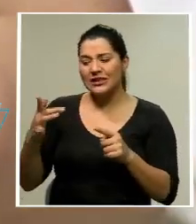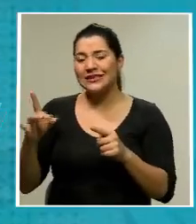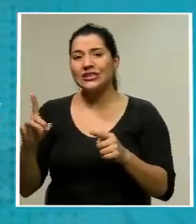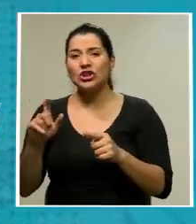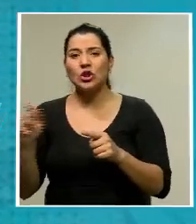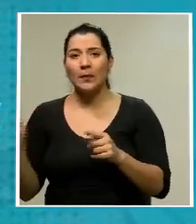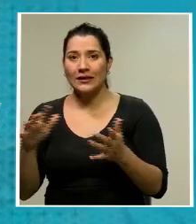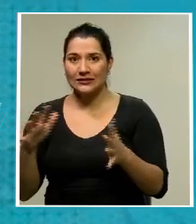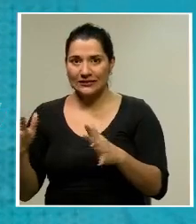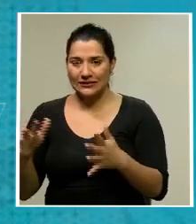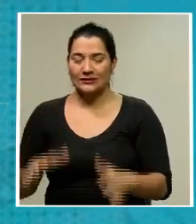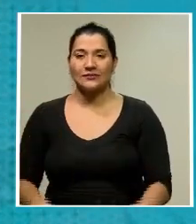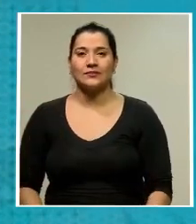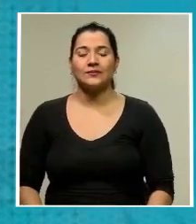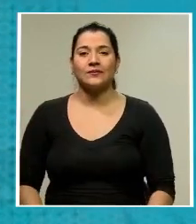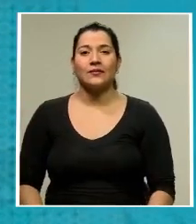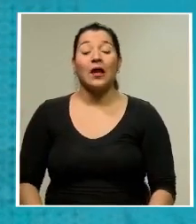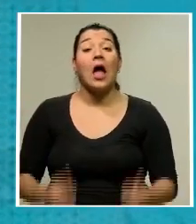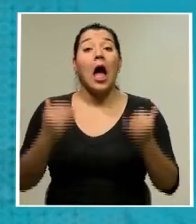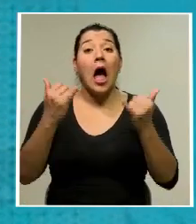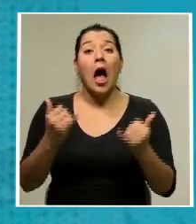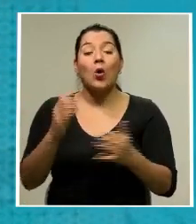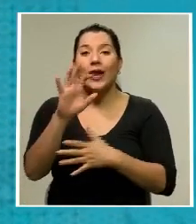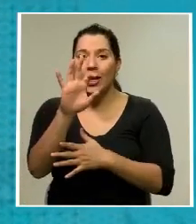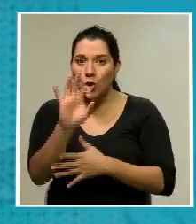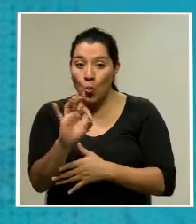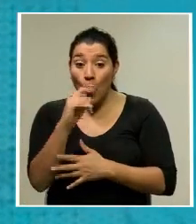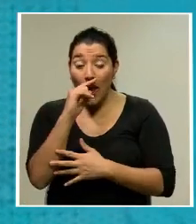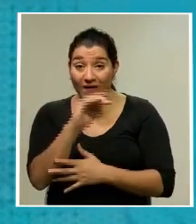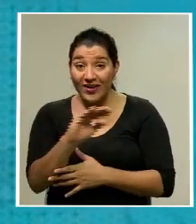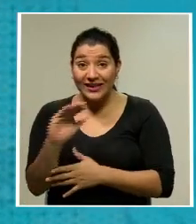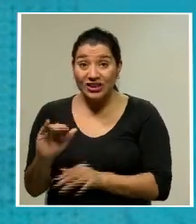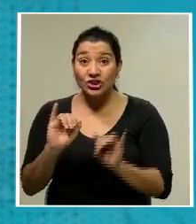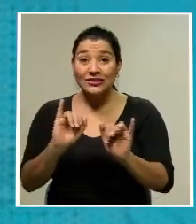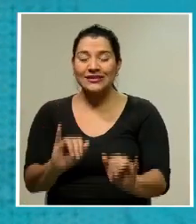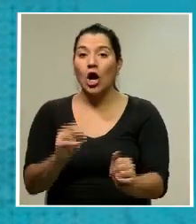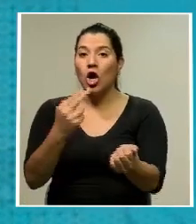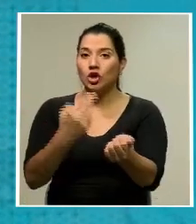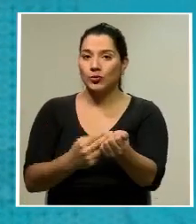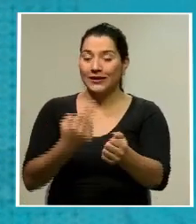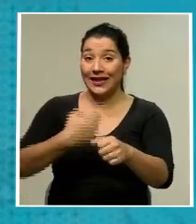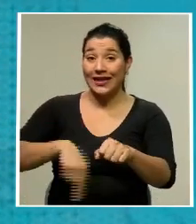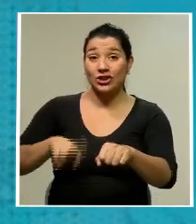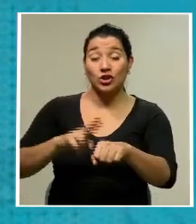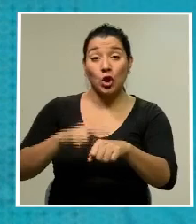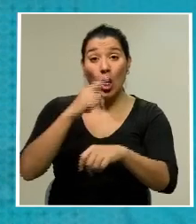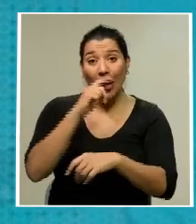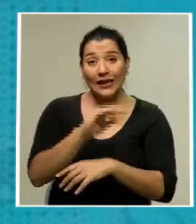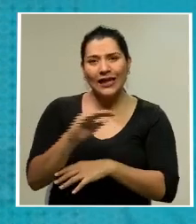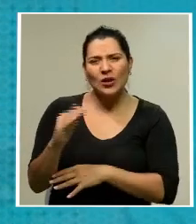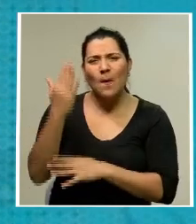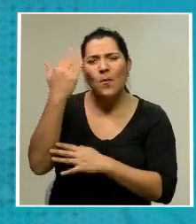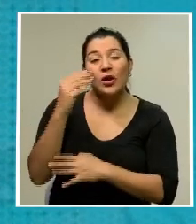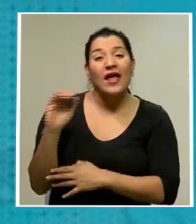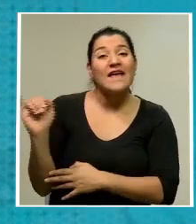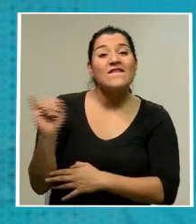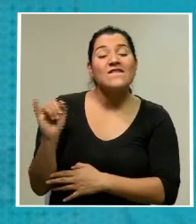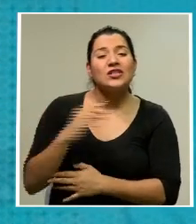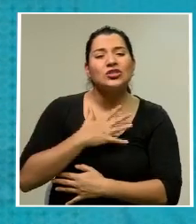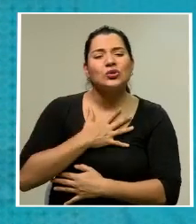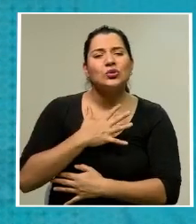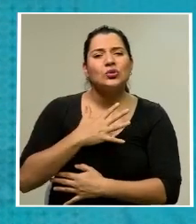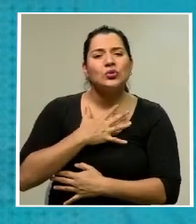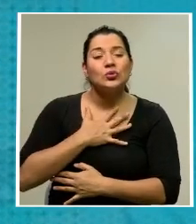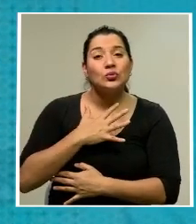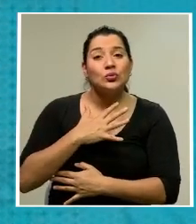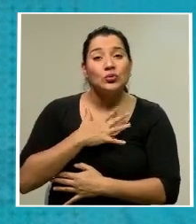vida. Se reportan 9 pacientes hospitalizados en el Hospital Nacional de Niños por infección respiratoria aguda